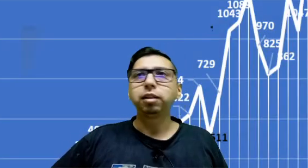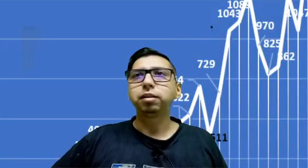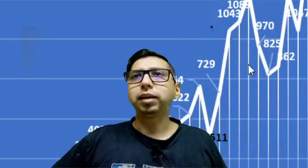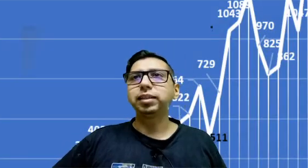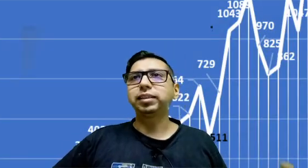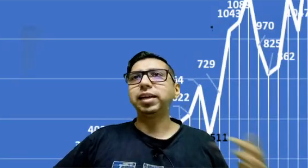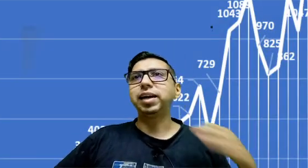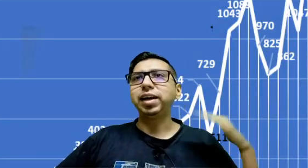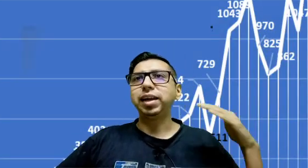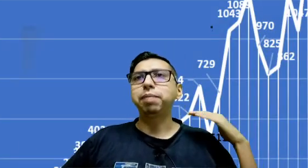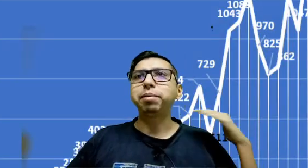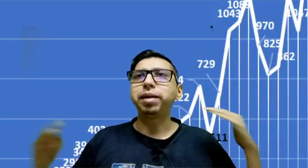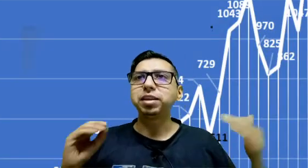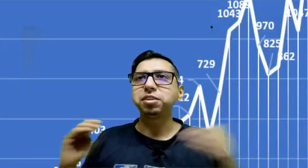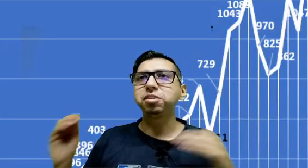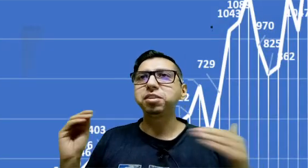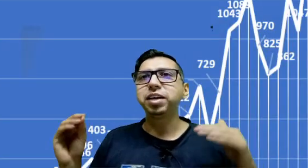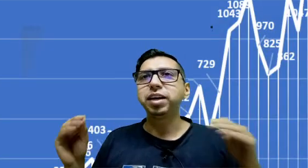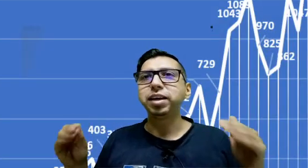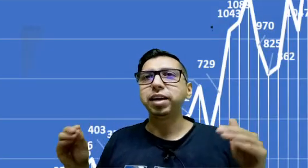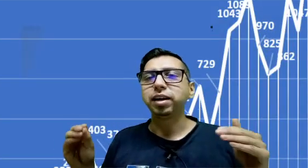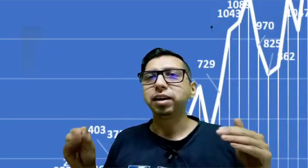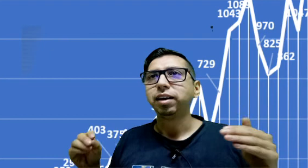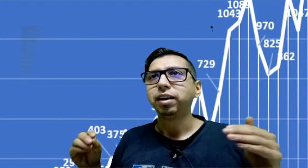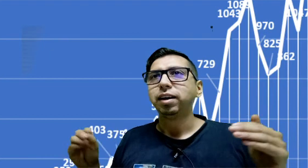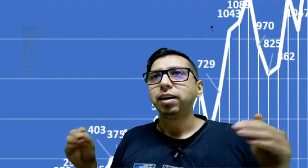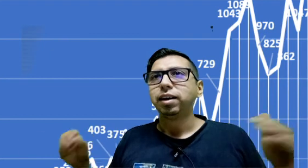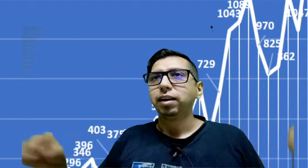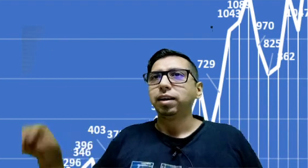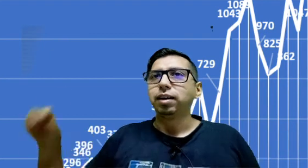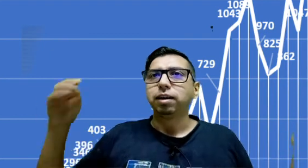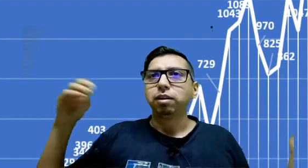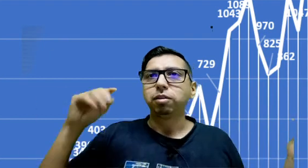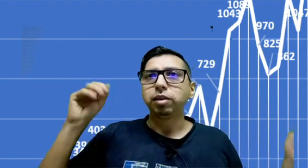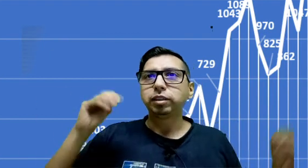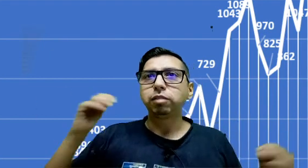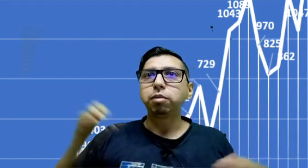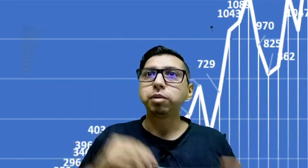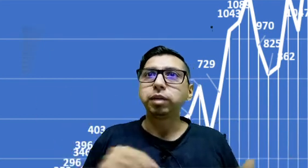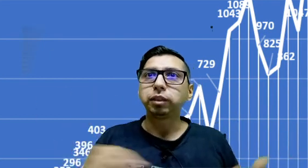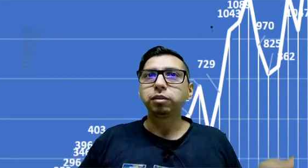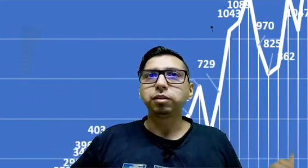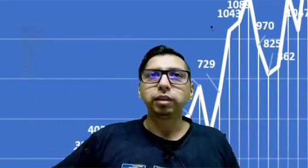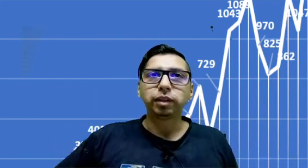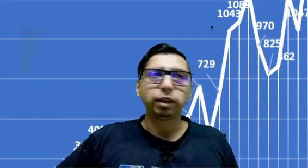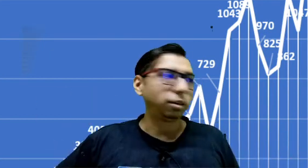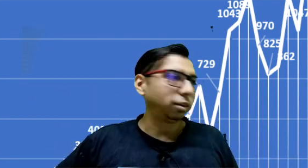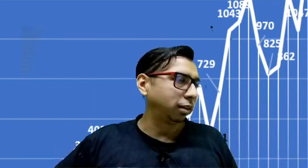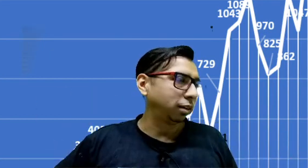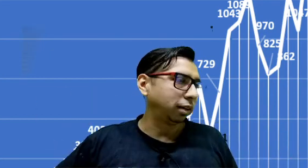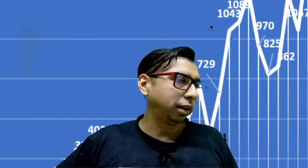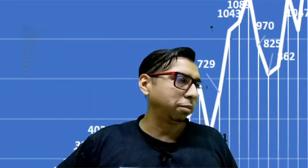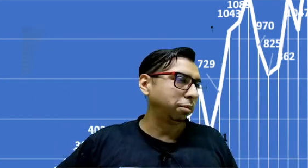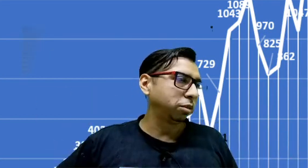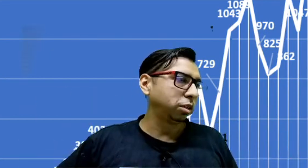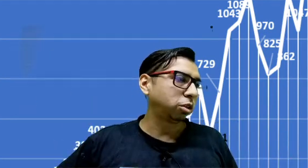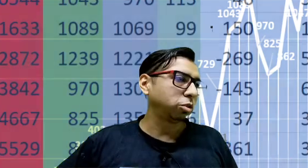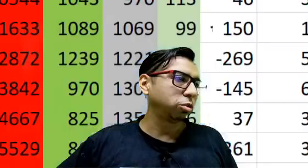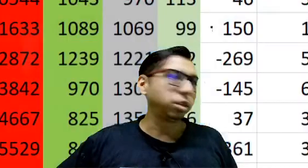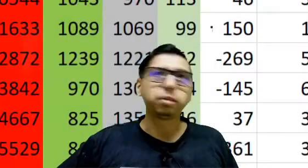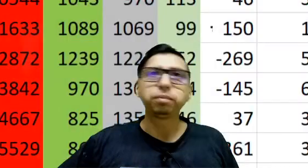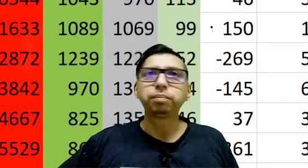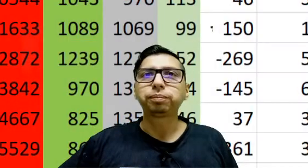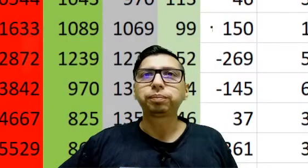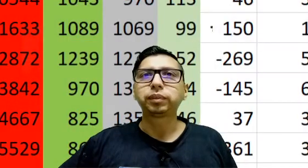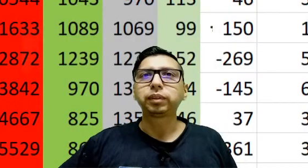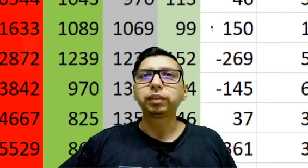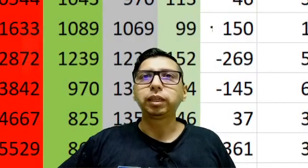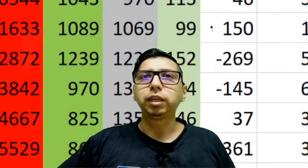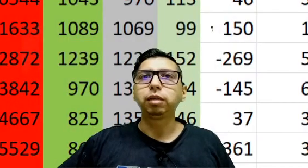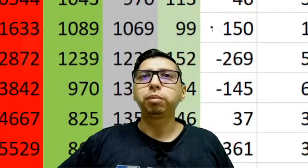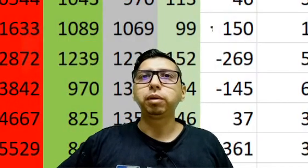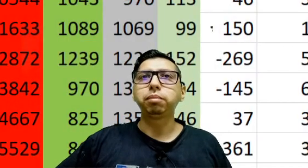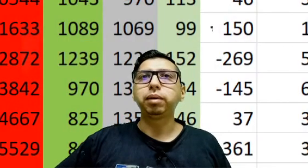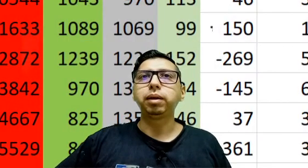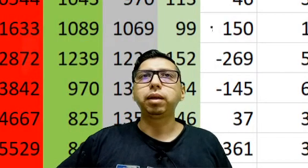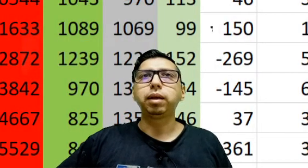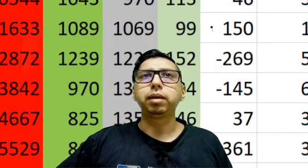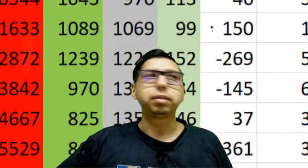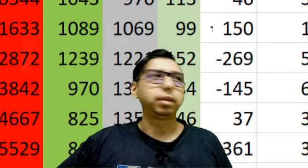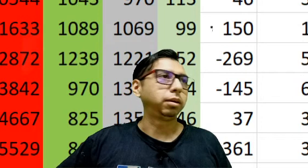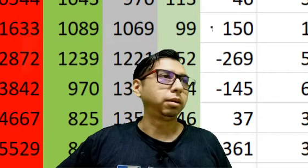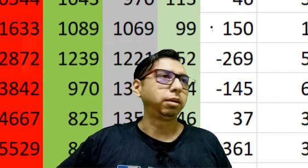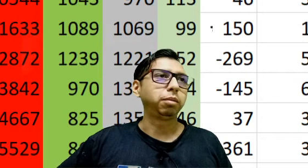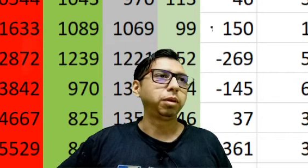En donde aquí está, en la variación diaria. Con este nuevo dato que le hemos introducido, aquí lo pueden